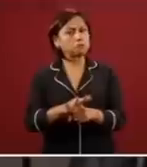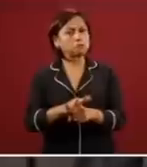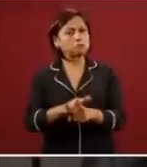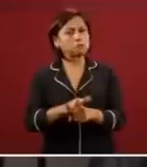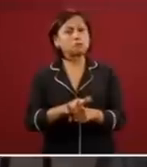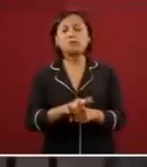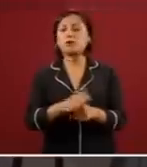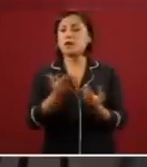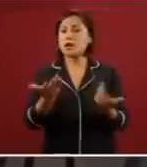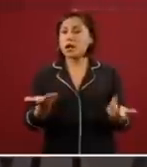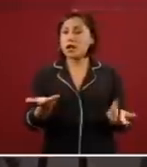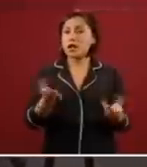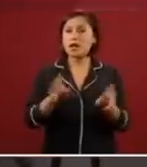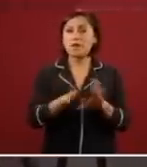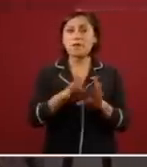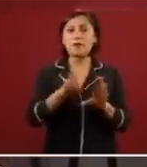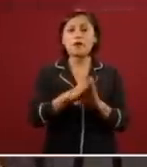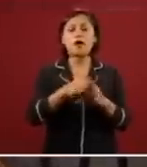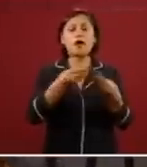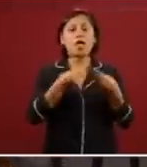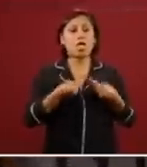déficit, no